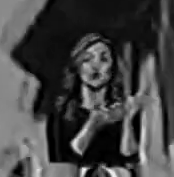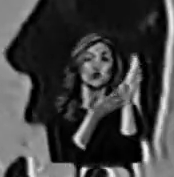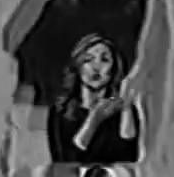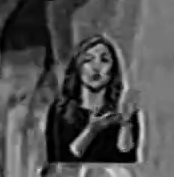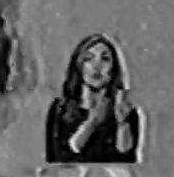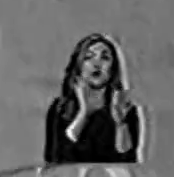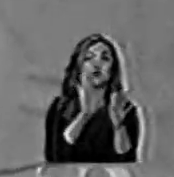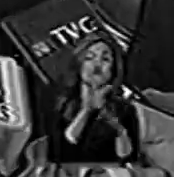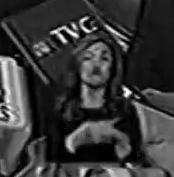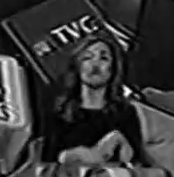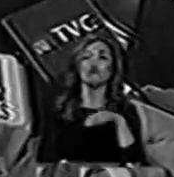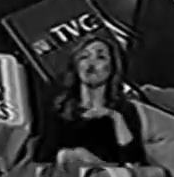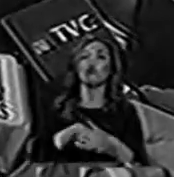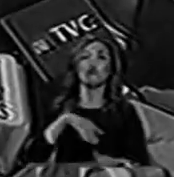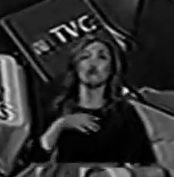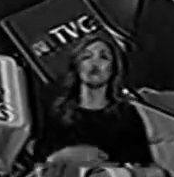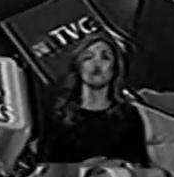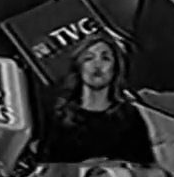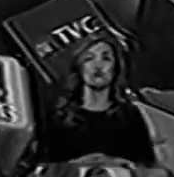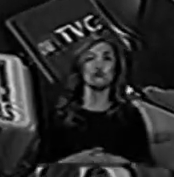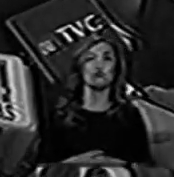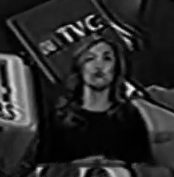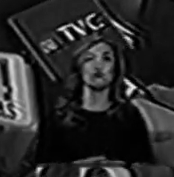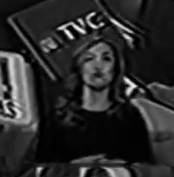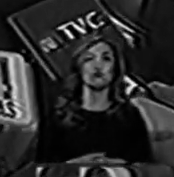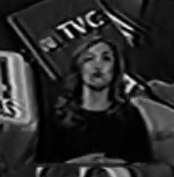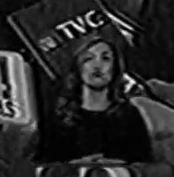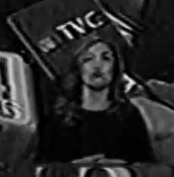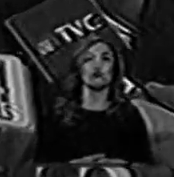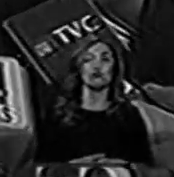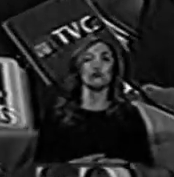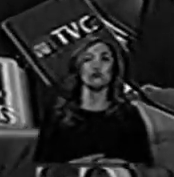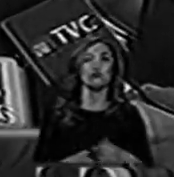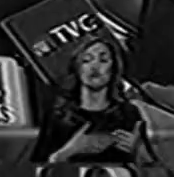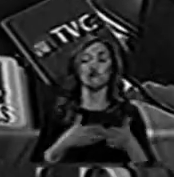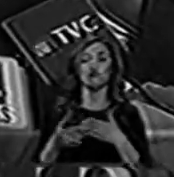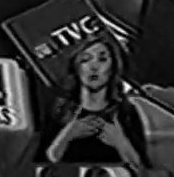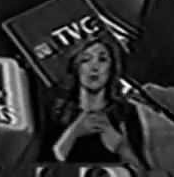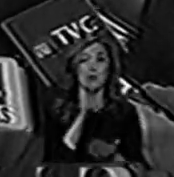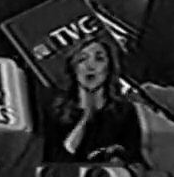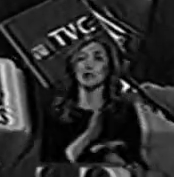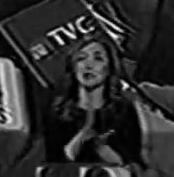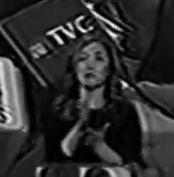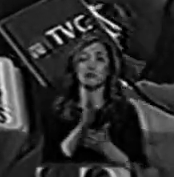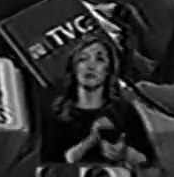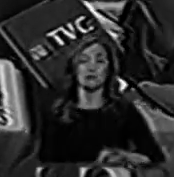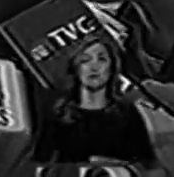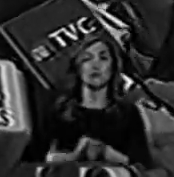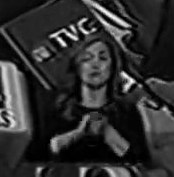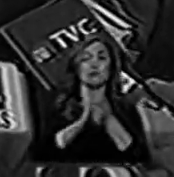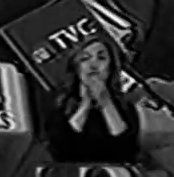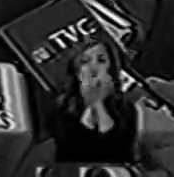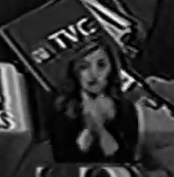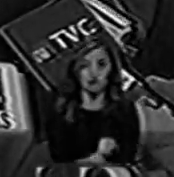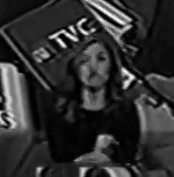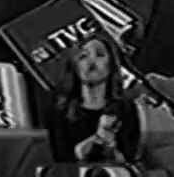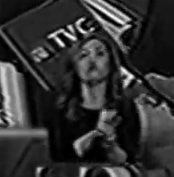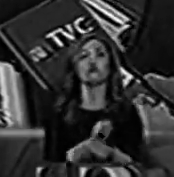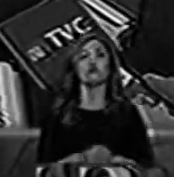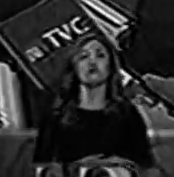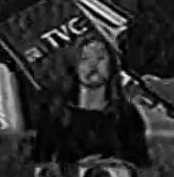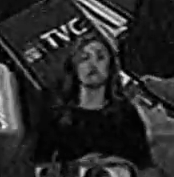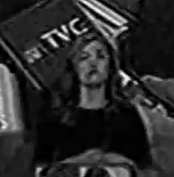su inocencia. A pesar de todo, mi lealtad, mi solidaridad y mi defensa va a